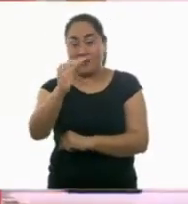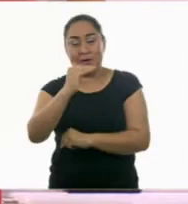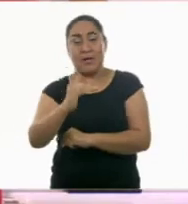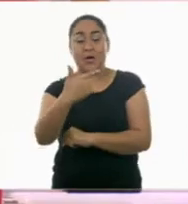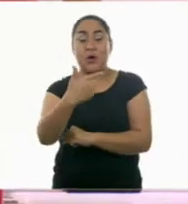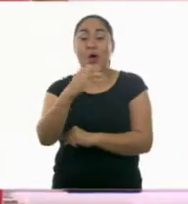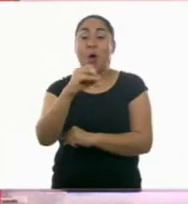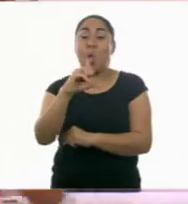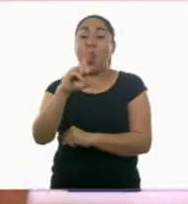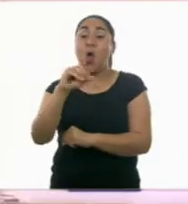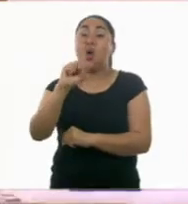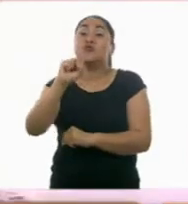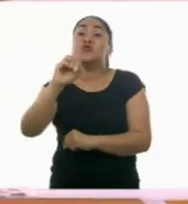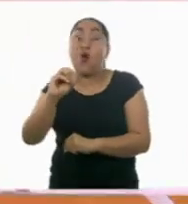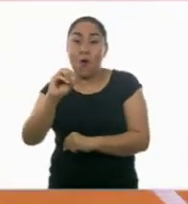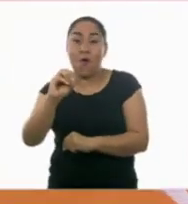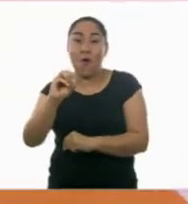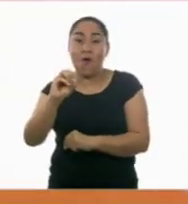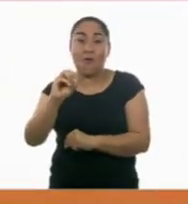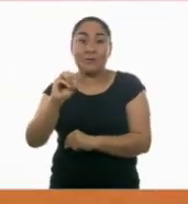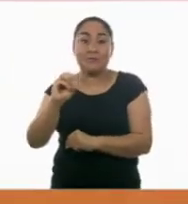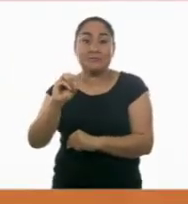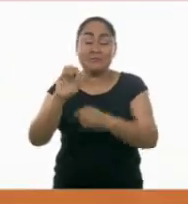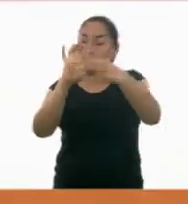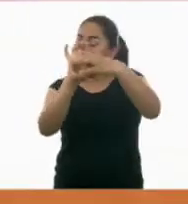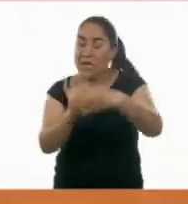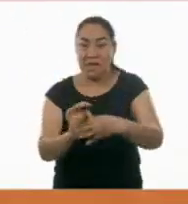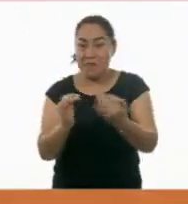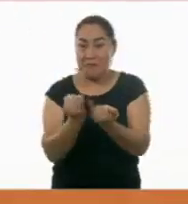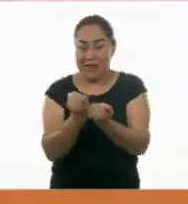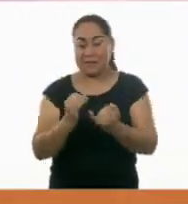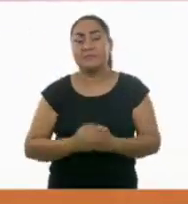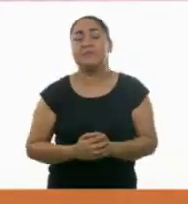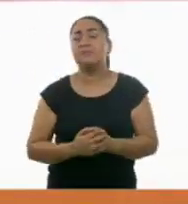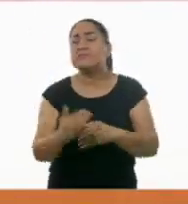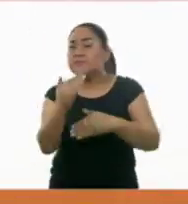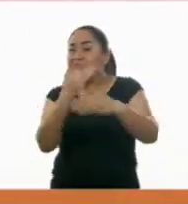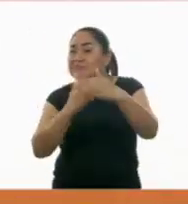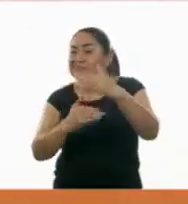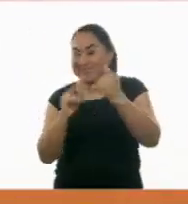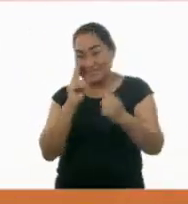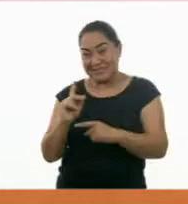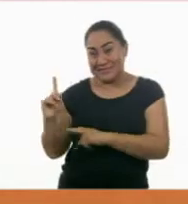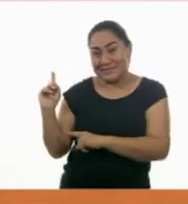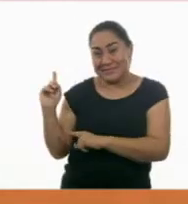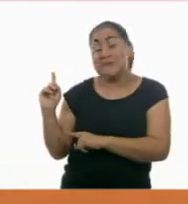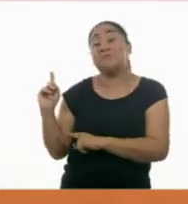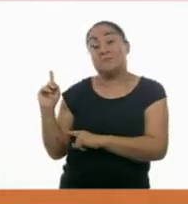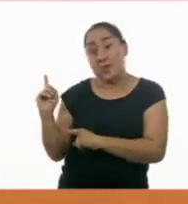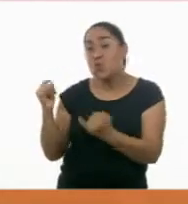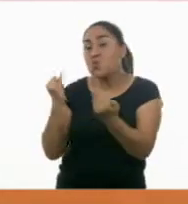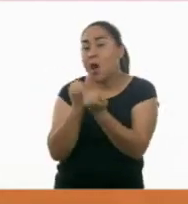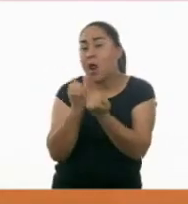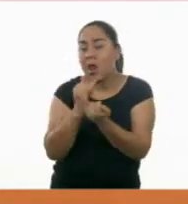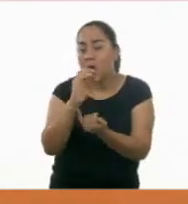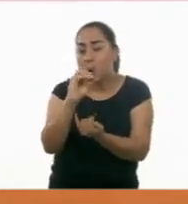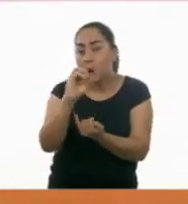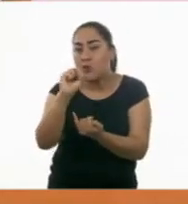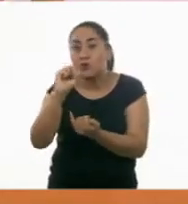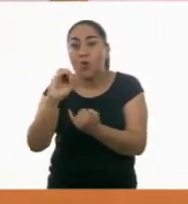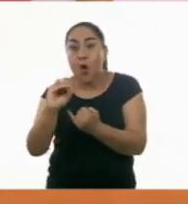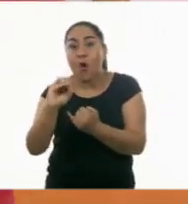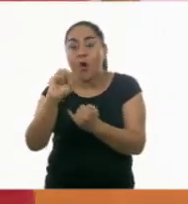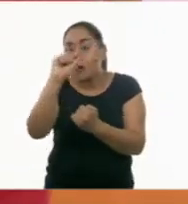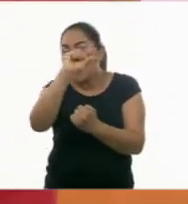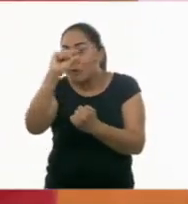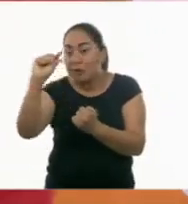tanto, oso también ahí queda perfectamente. Luego, majestuoso, también termina en oso.